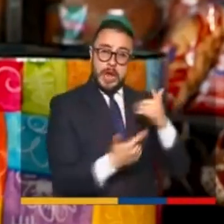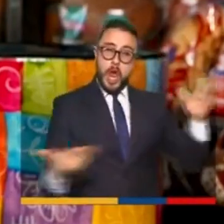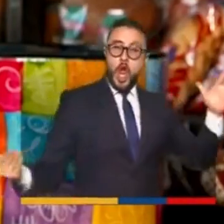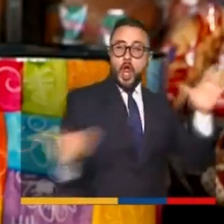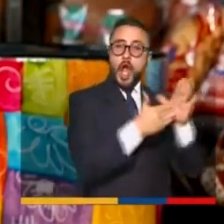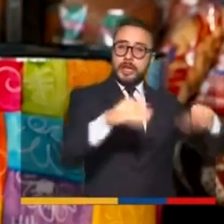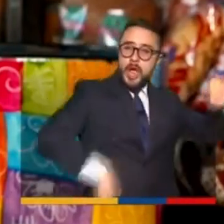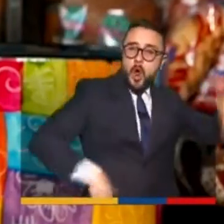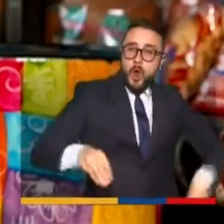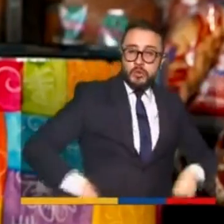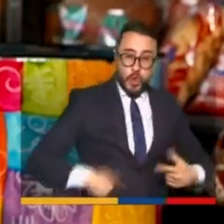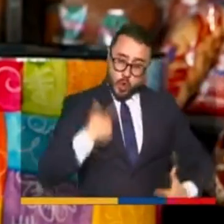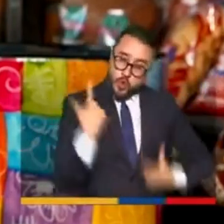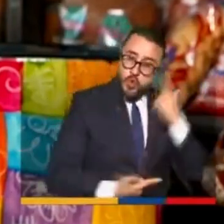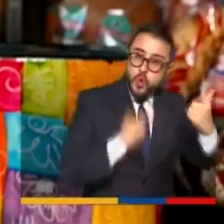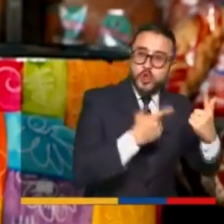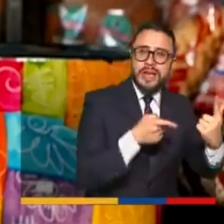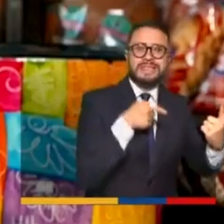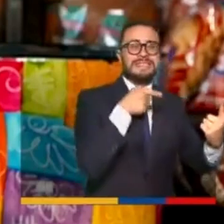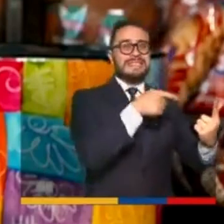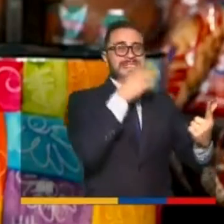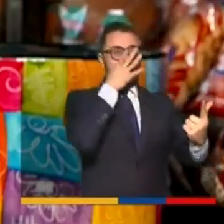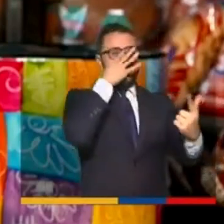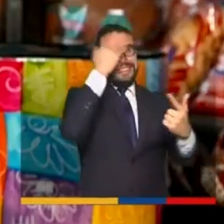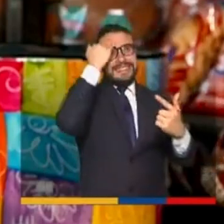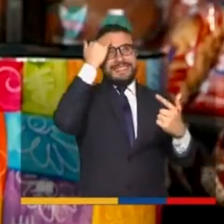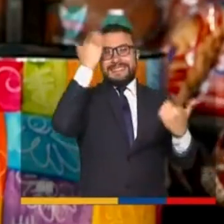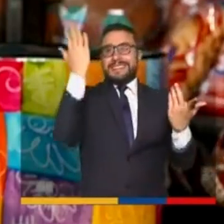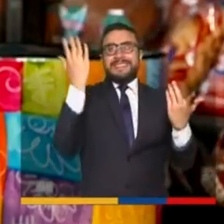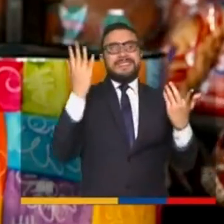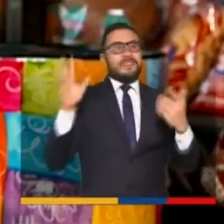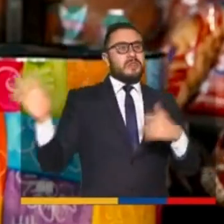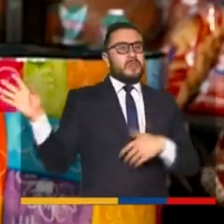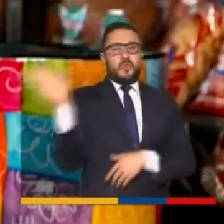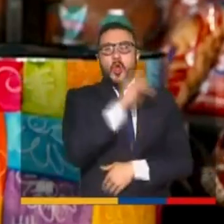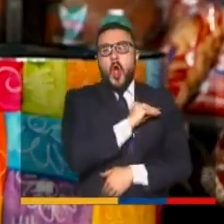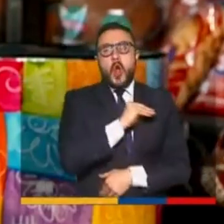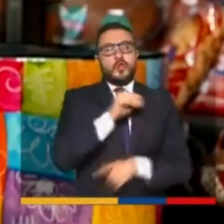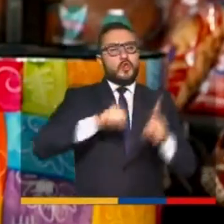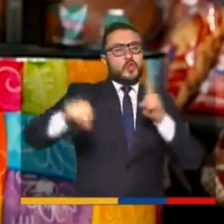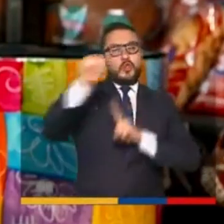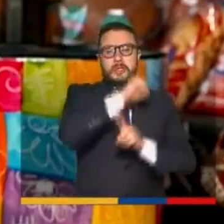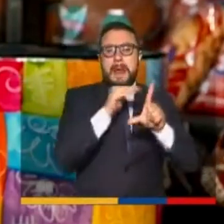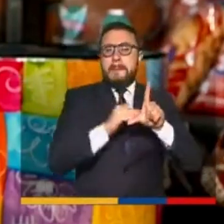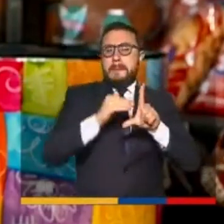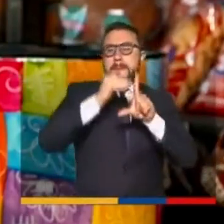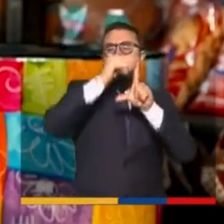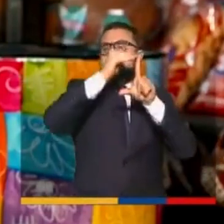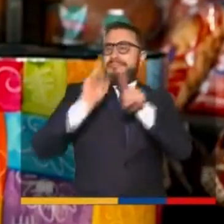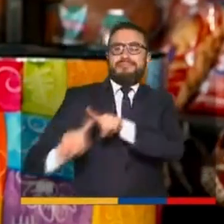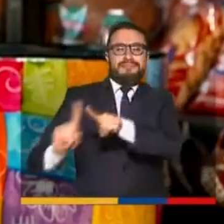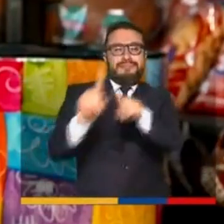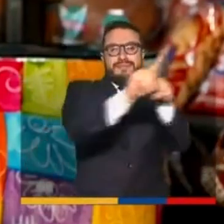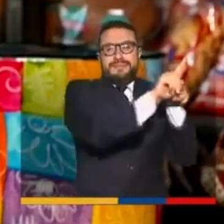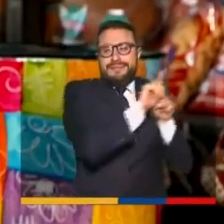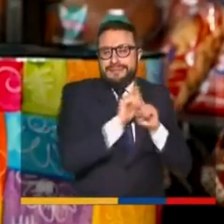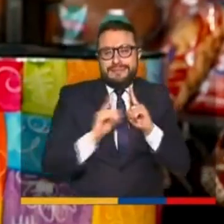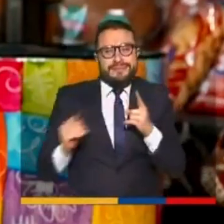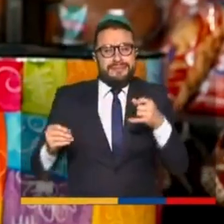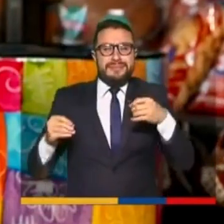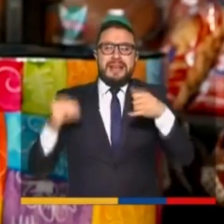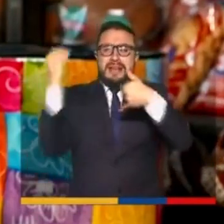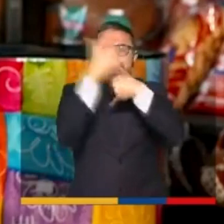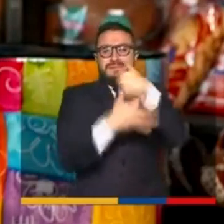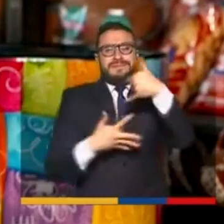un flagelo derivado en todos los estratos de nuestra sociedad y que ha permeado